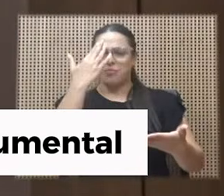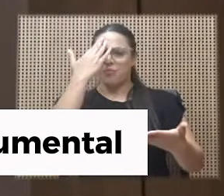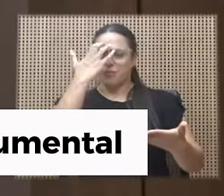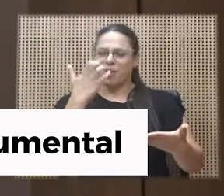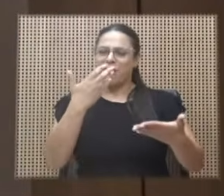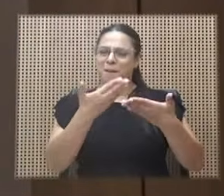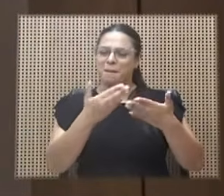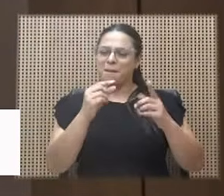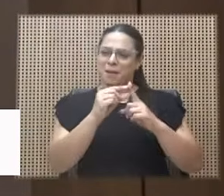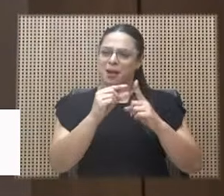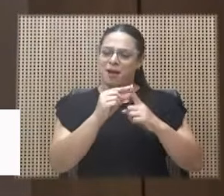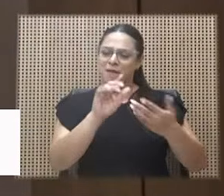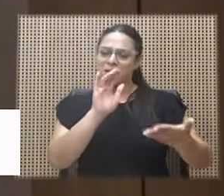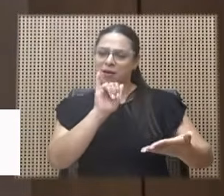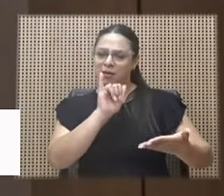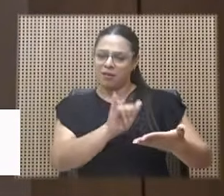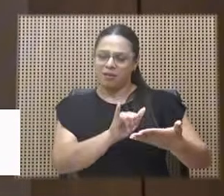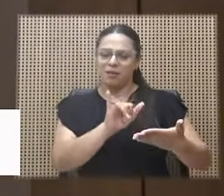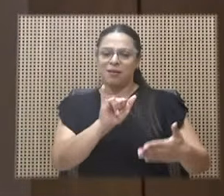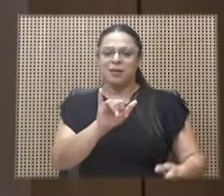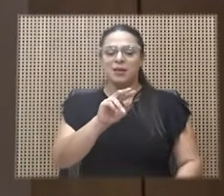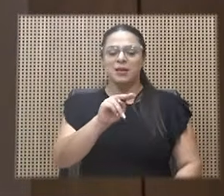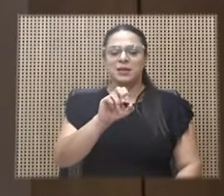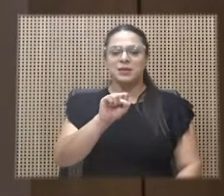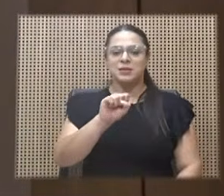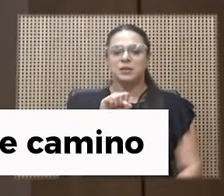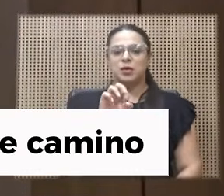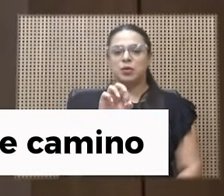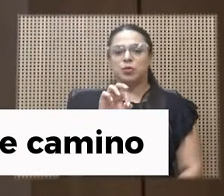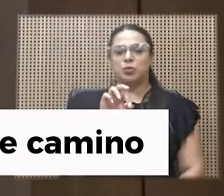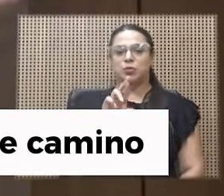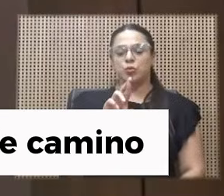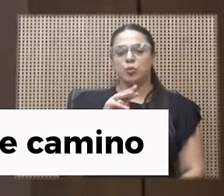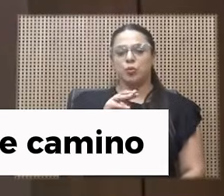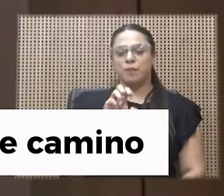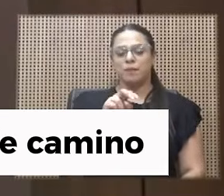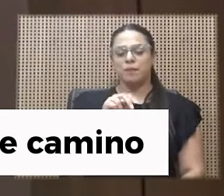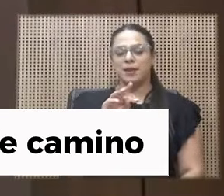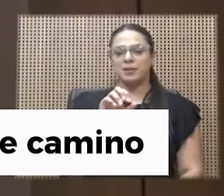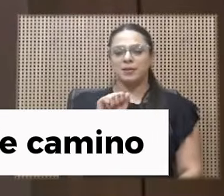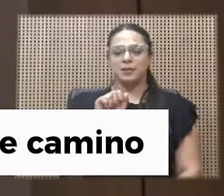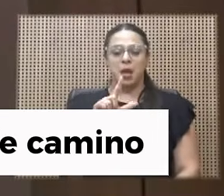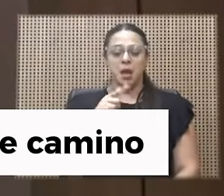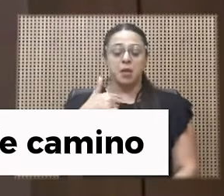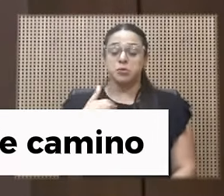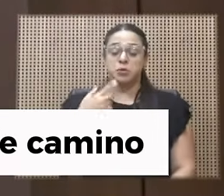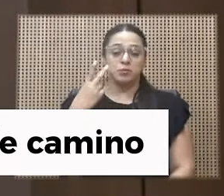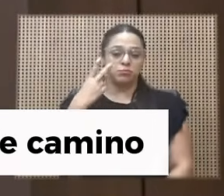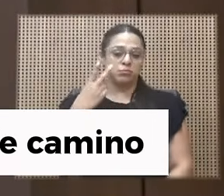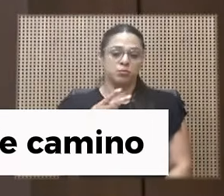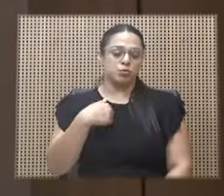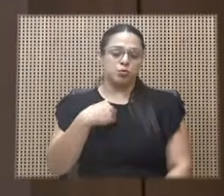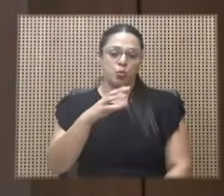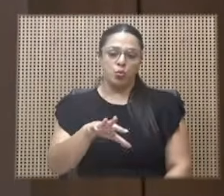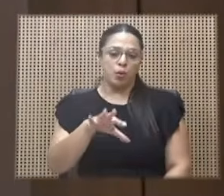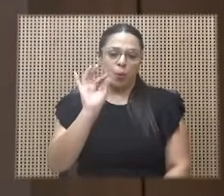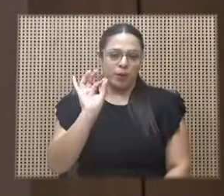palabra instrumental y simplemente no lo encuentro. Creo que se quedó allí en algún gazapo de